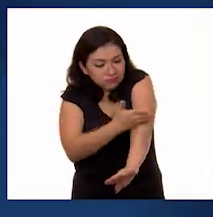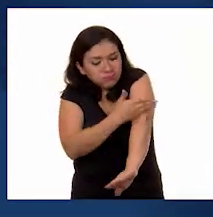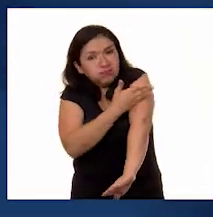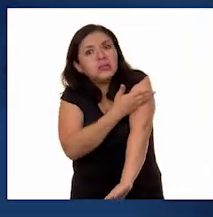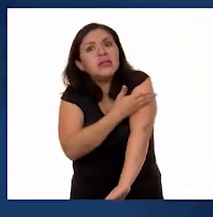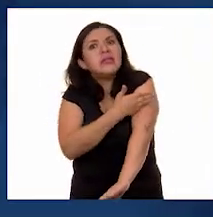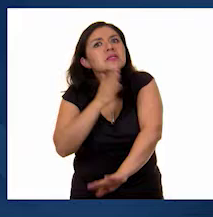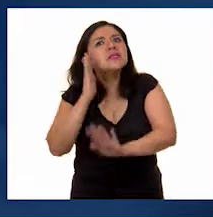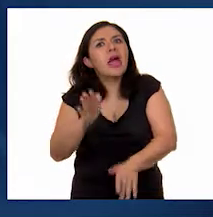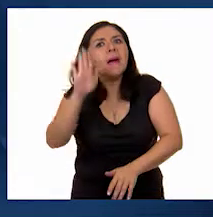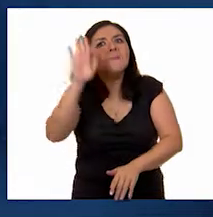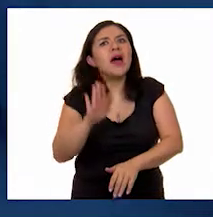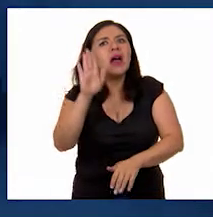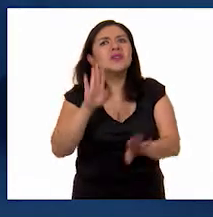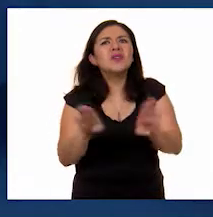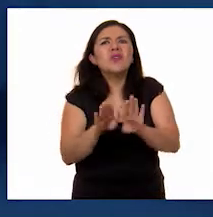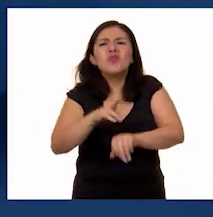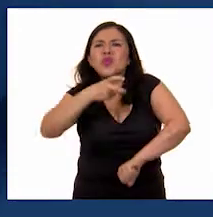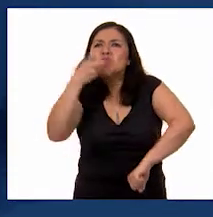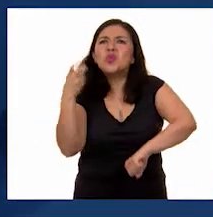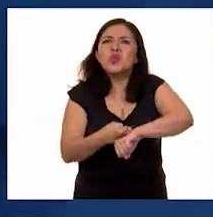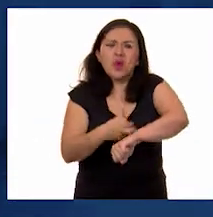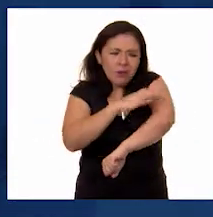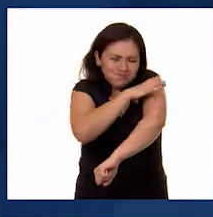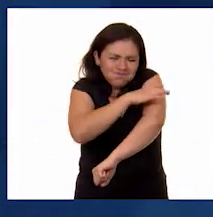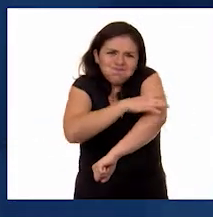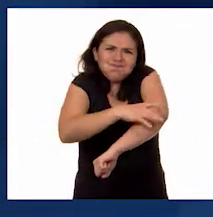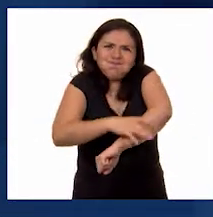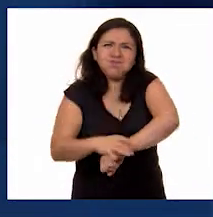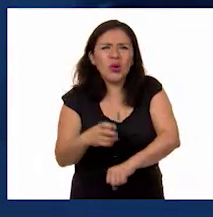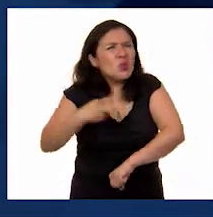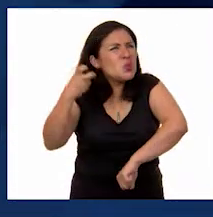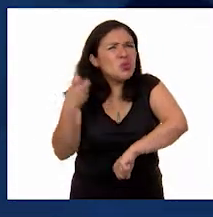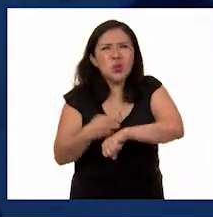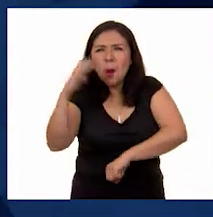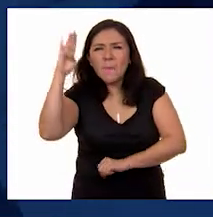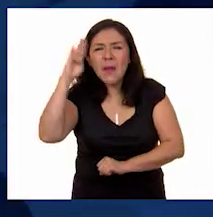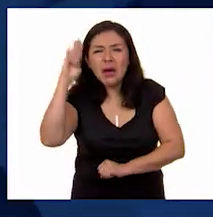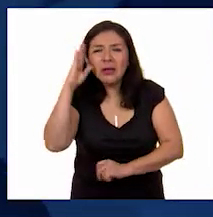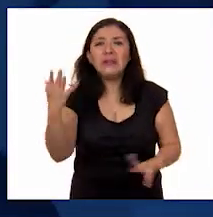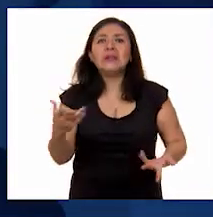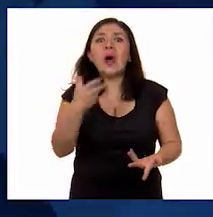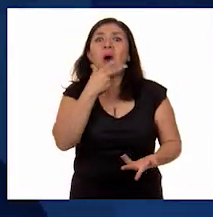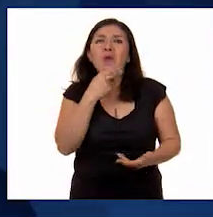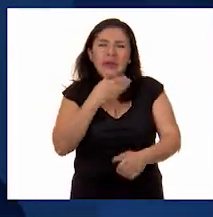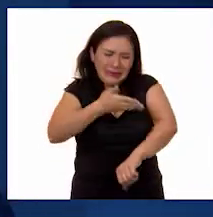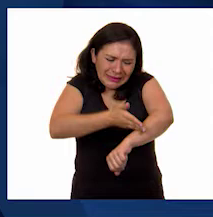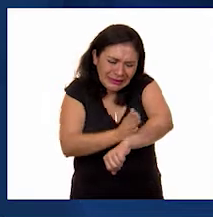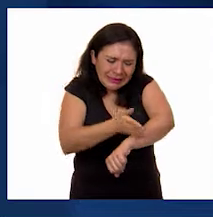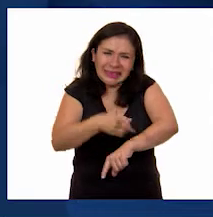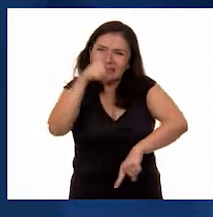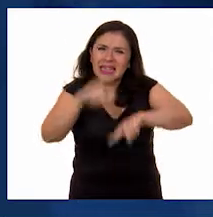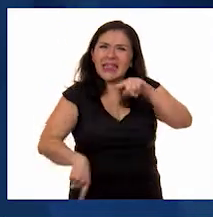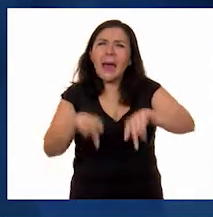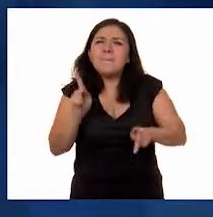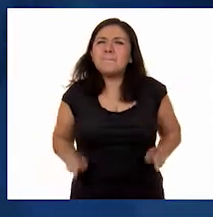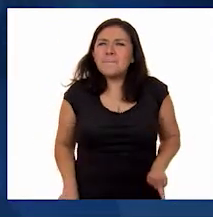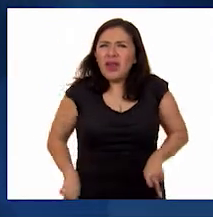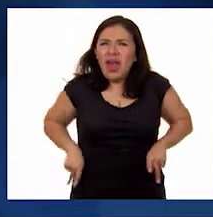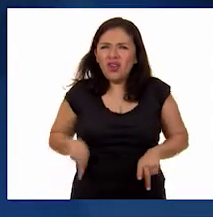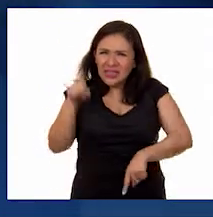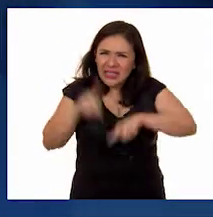muslo, era ya un bloque deforme y durísimo que reventaba la ropa. El hombre cortó la ligadura y abrió el pantalón con su